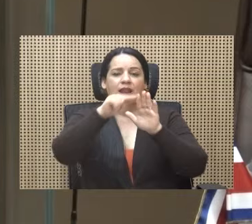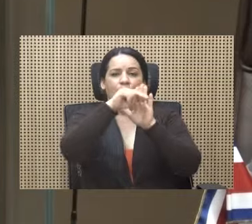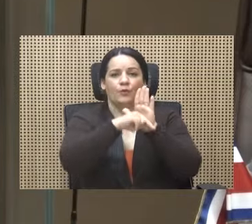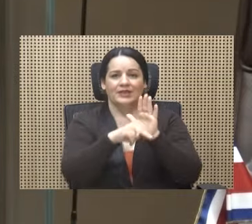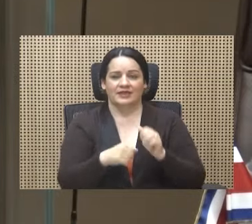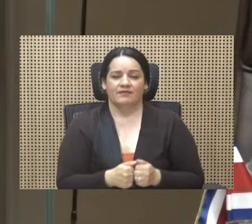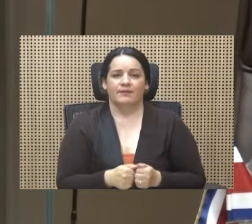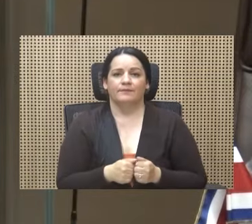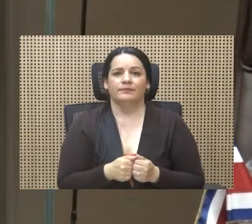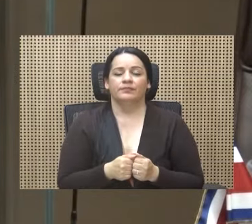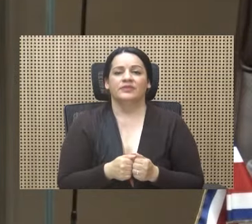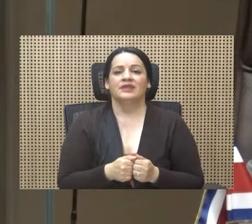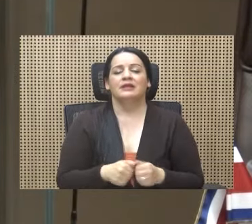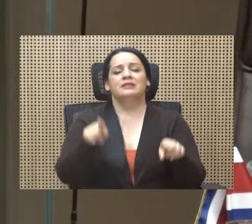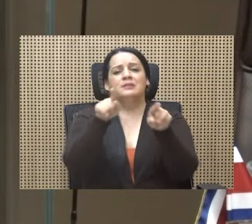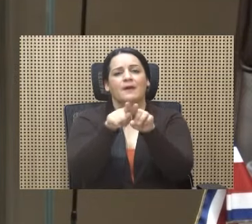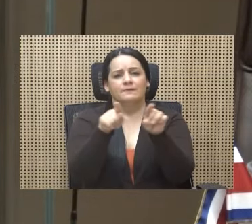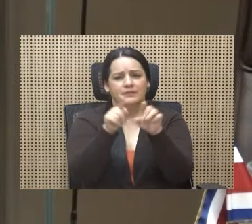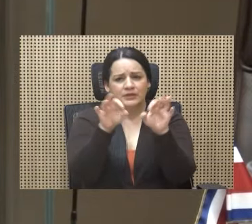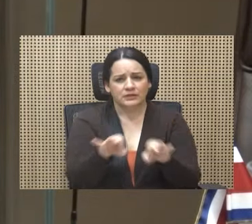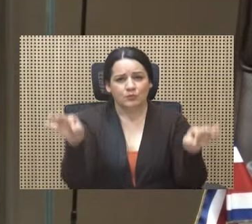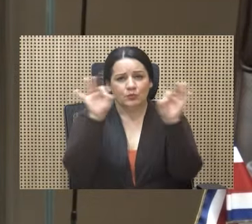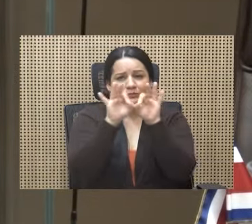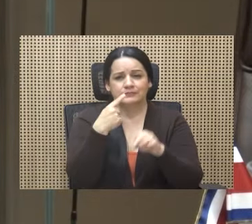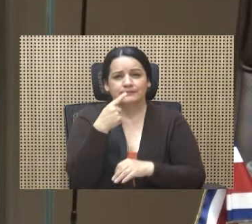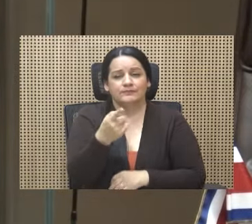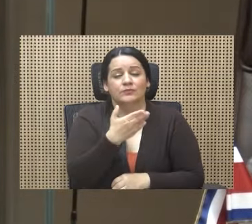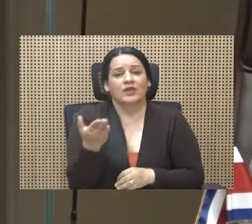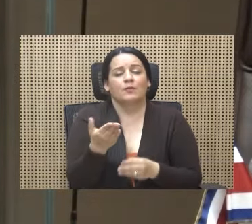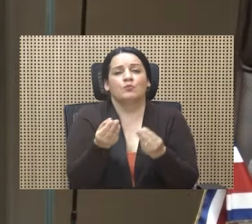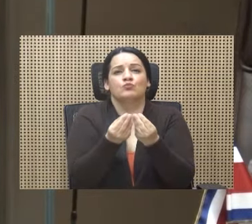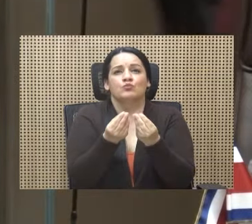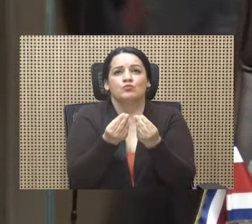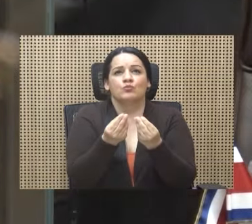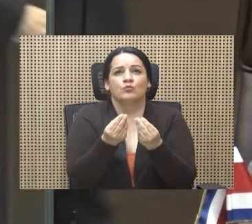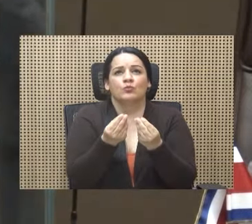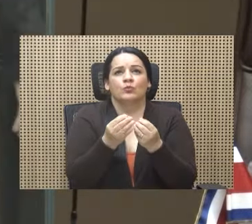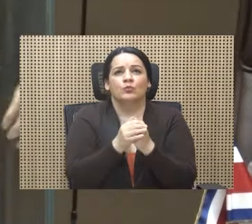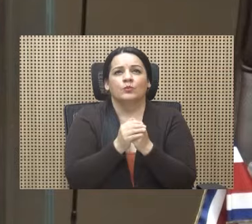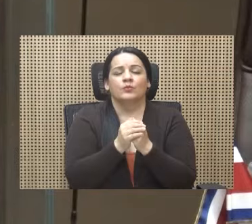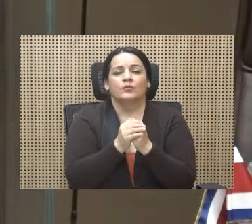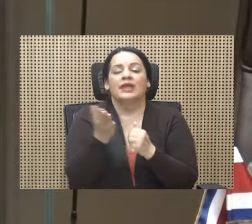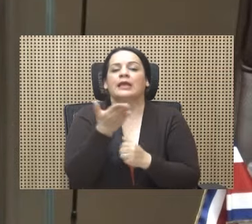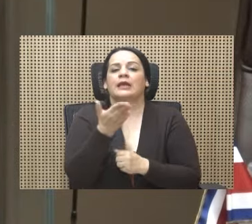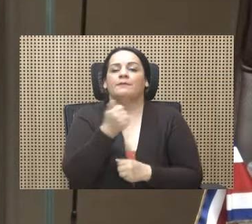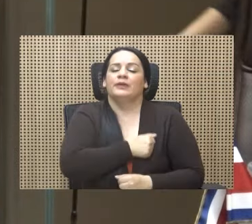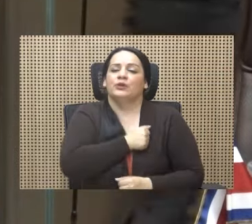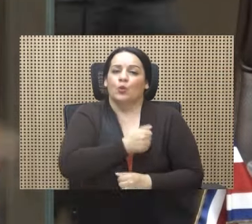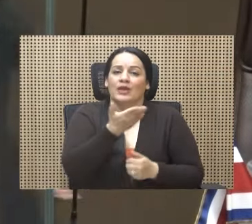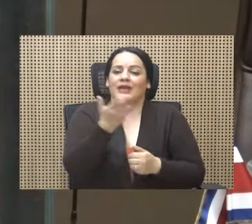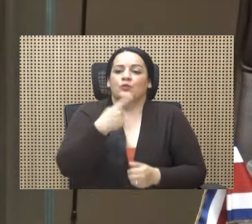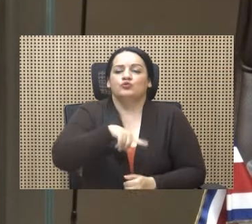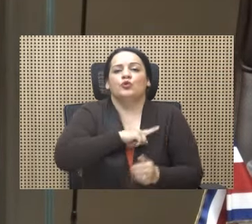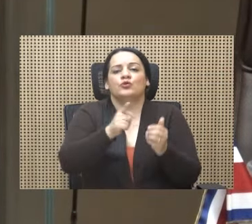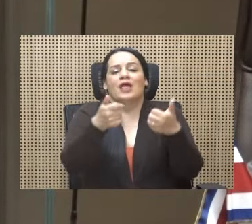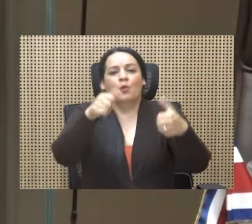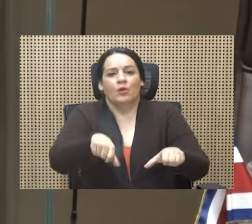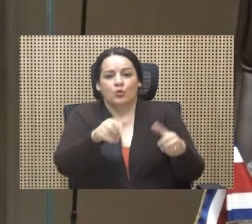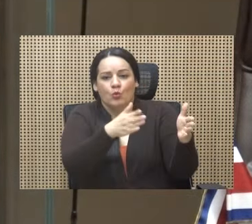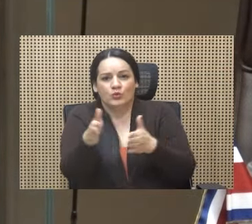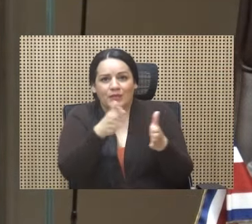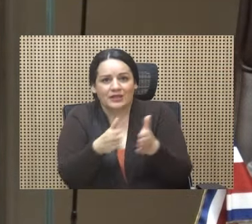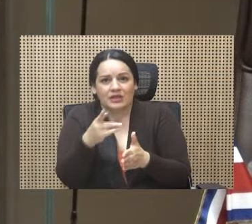eh Cabe señalar que muchísimas de perdón que estamos de acuerdo con todos los planteamientos